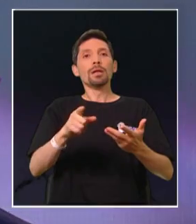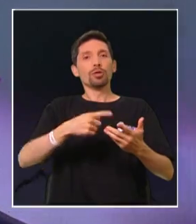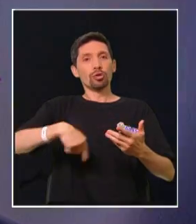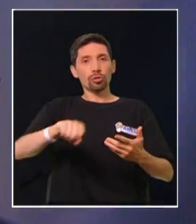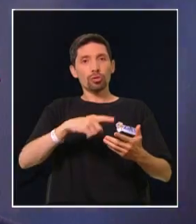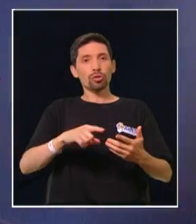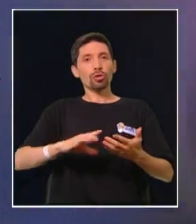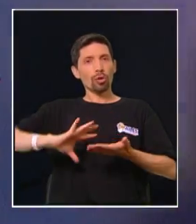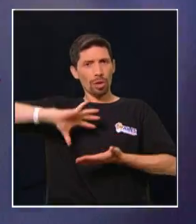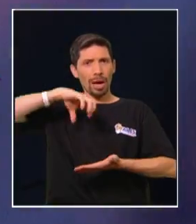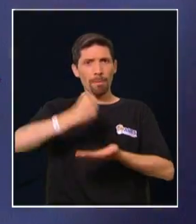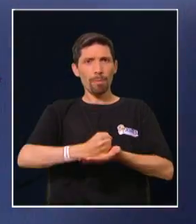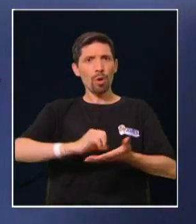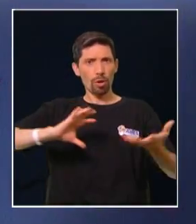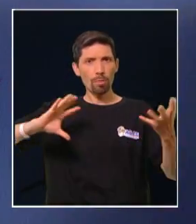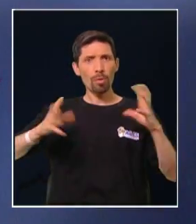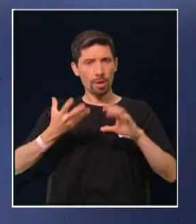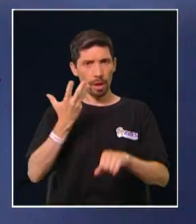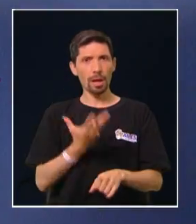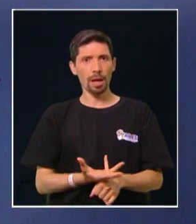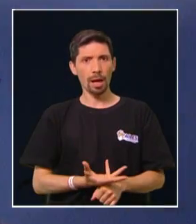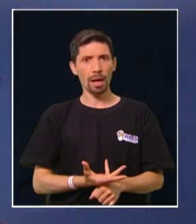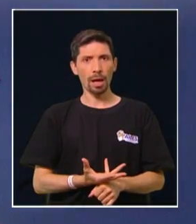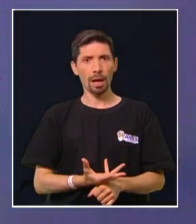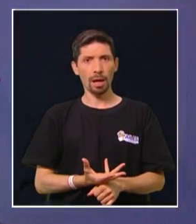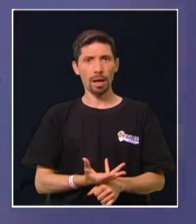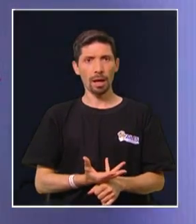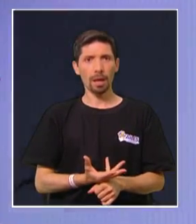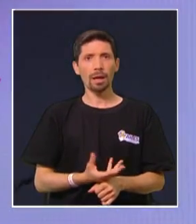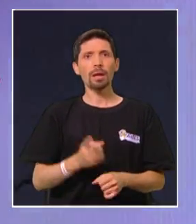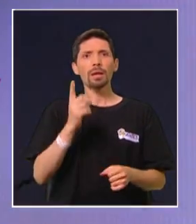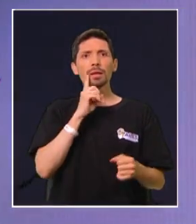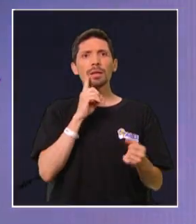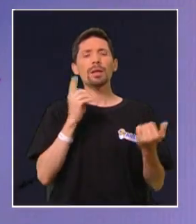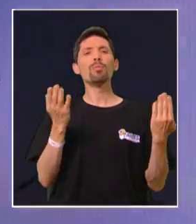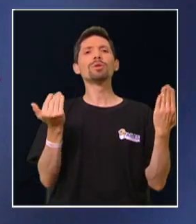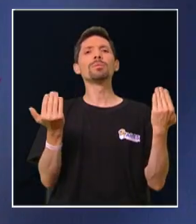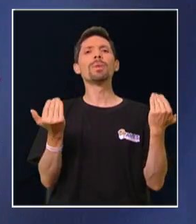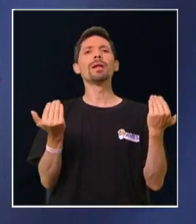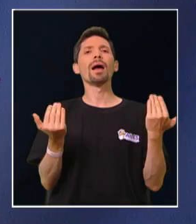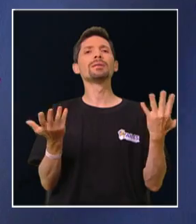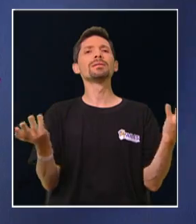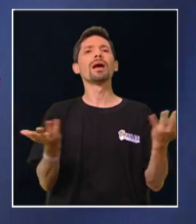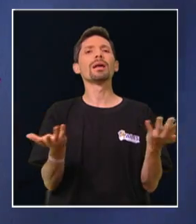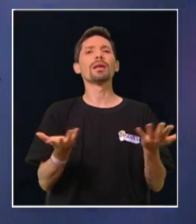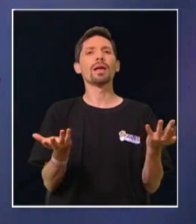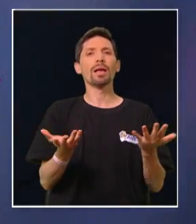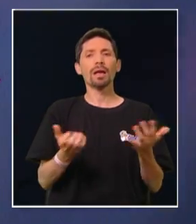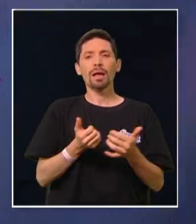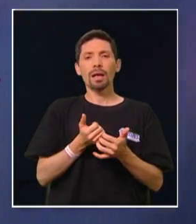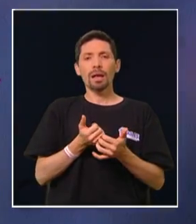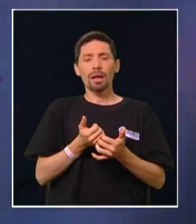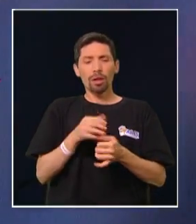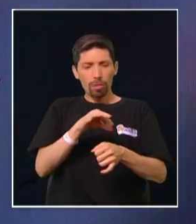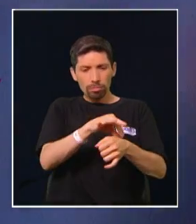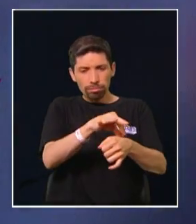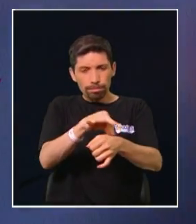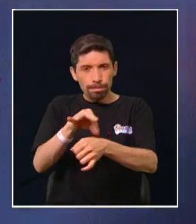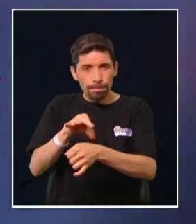somos campeones mundiales. Mantengamos la esperanza de nuestros pacientes en nuestros